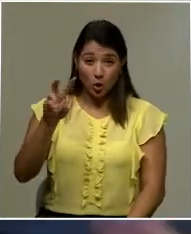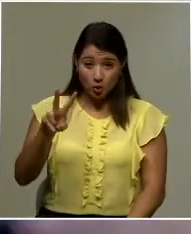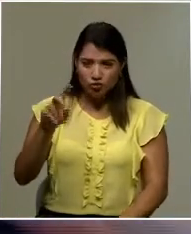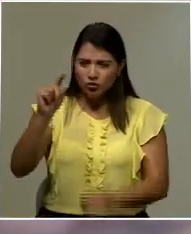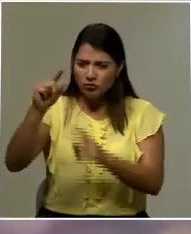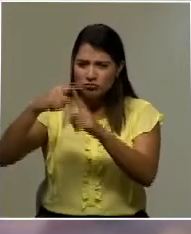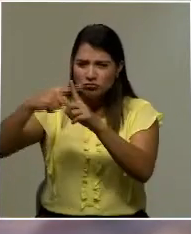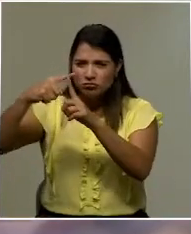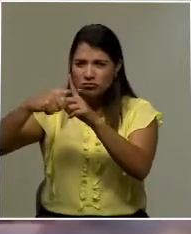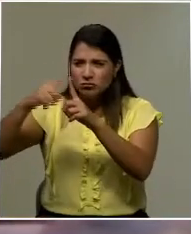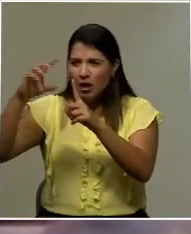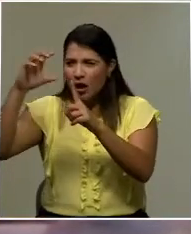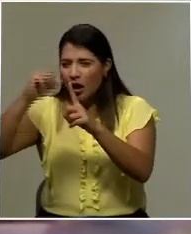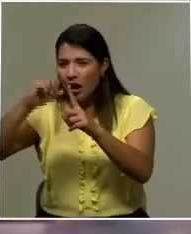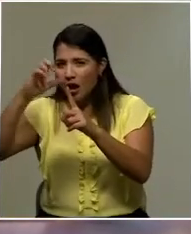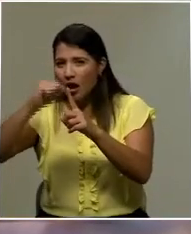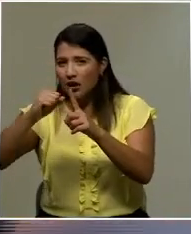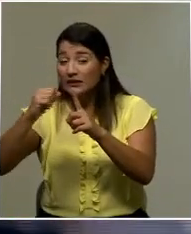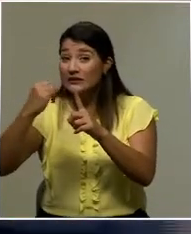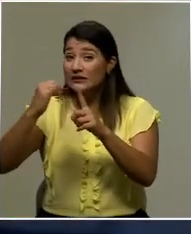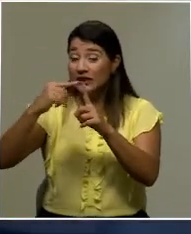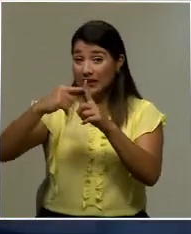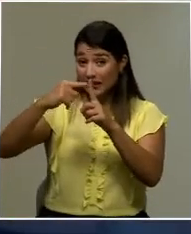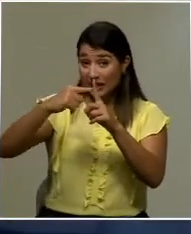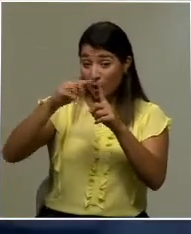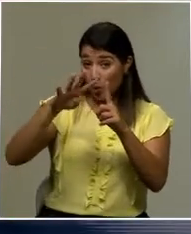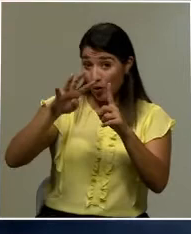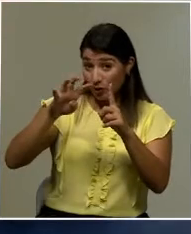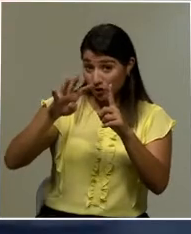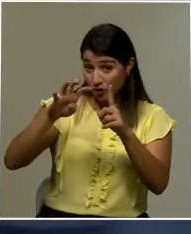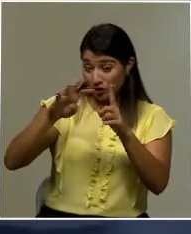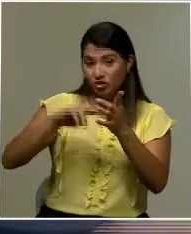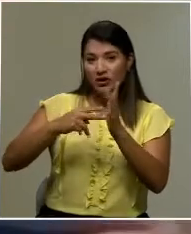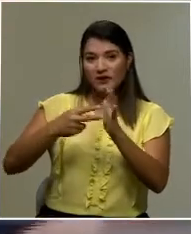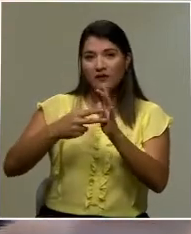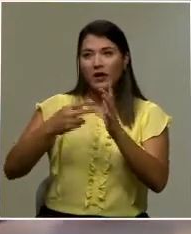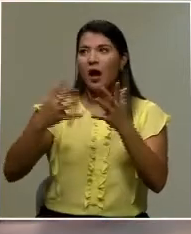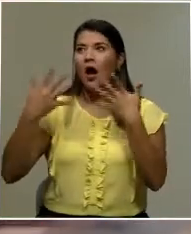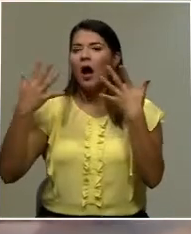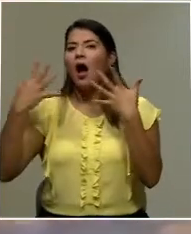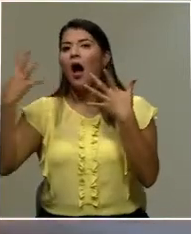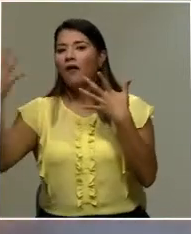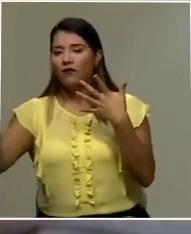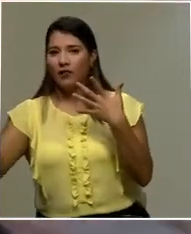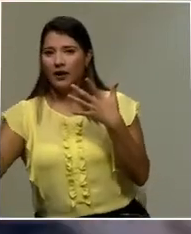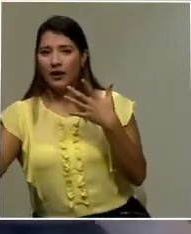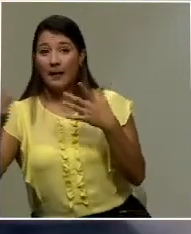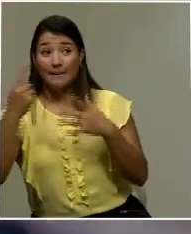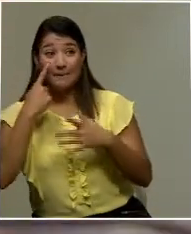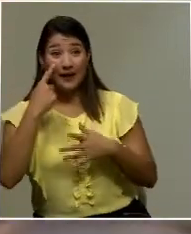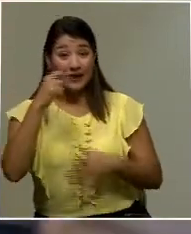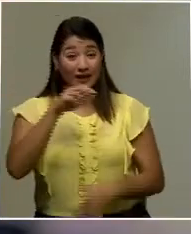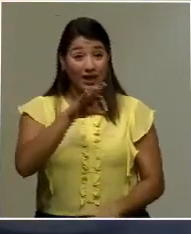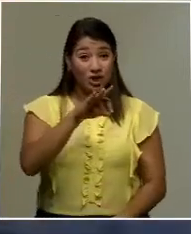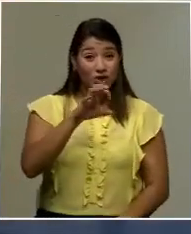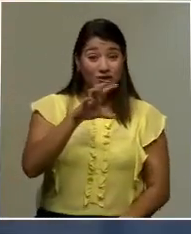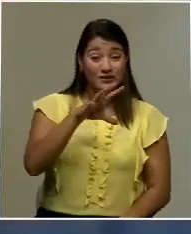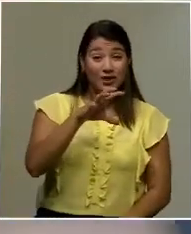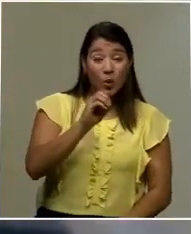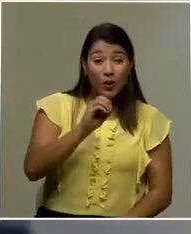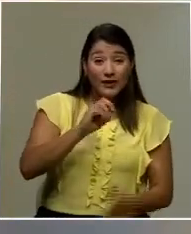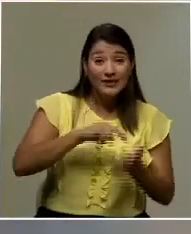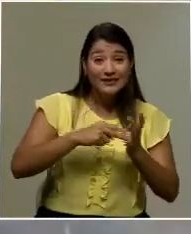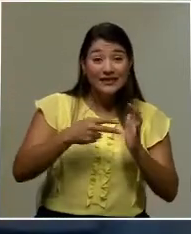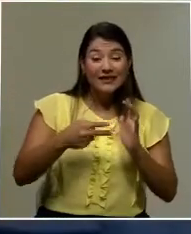¿no? Si este numerito es 400, eso quiere decir que estamos al aire libre. Aquí ve que me dice 950. Esto quiere decir